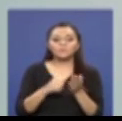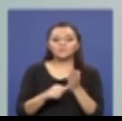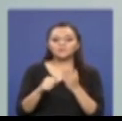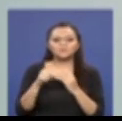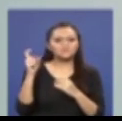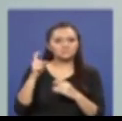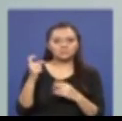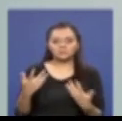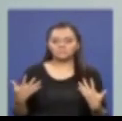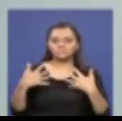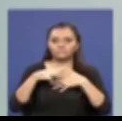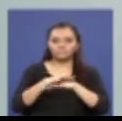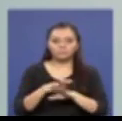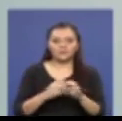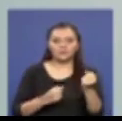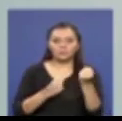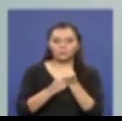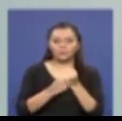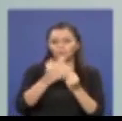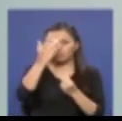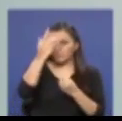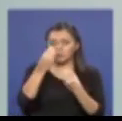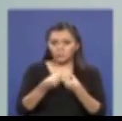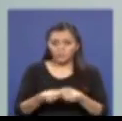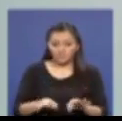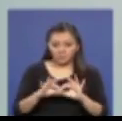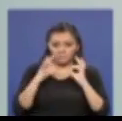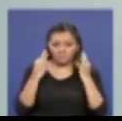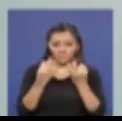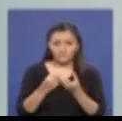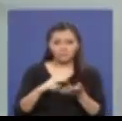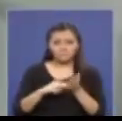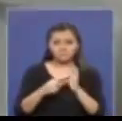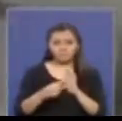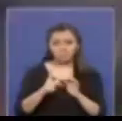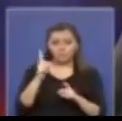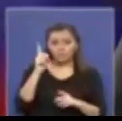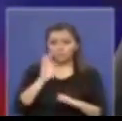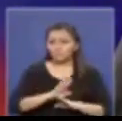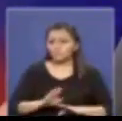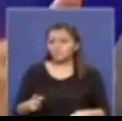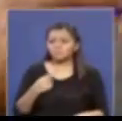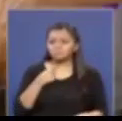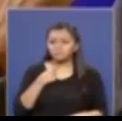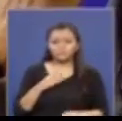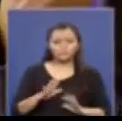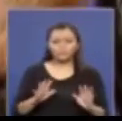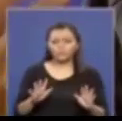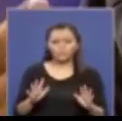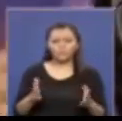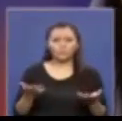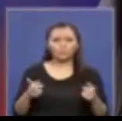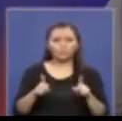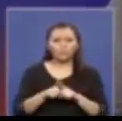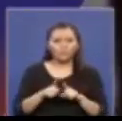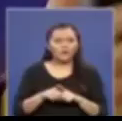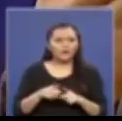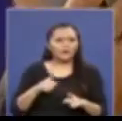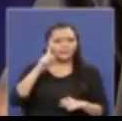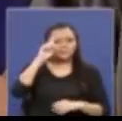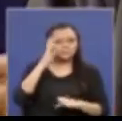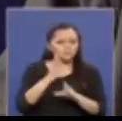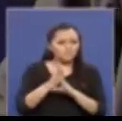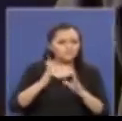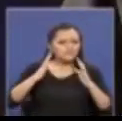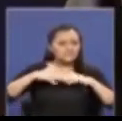un apoyo integral, porque la pérdida de un familiar no es solo una cuestión criminal, se trata del golpe psicológico,